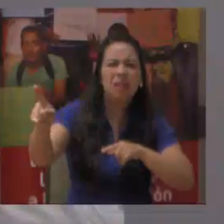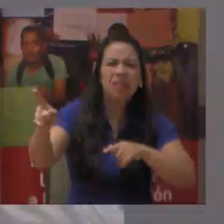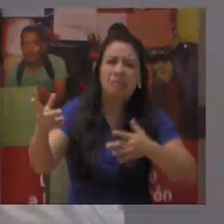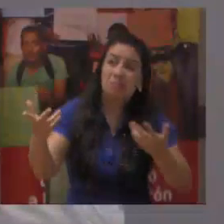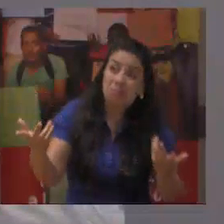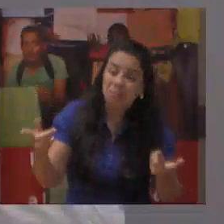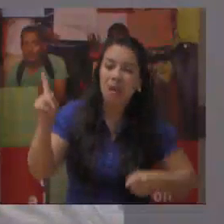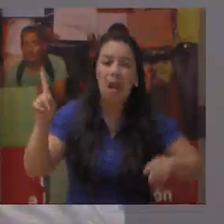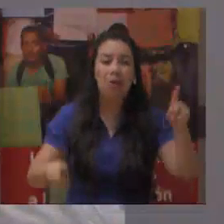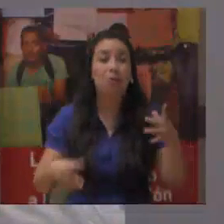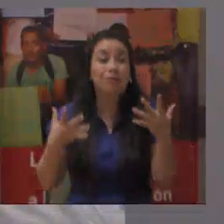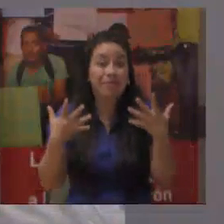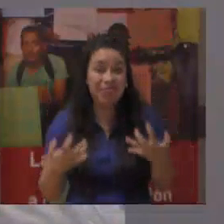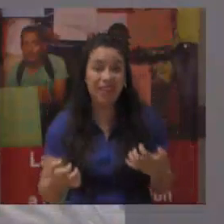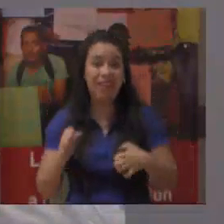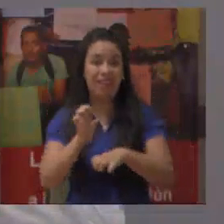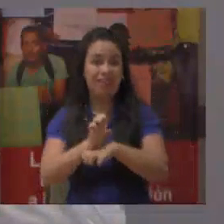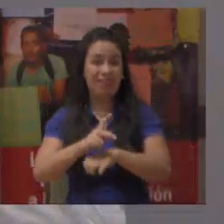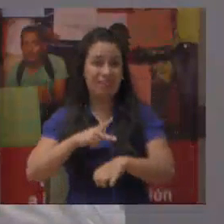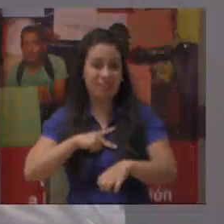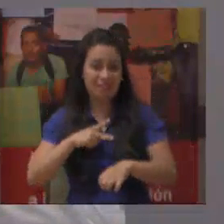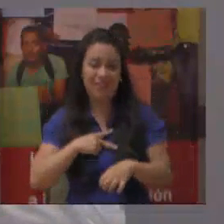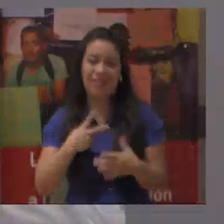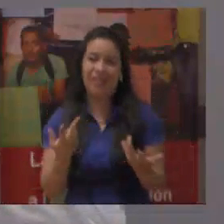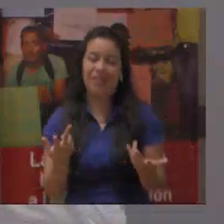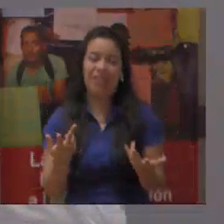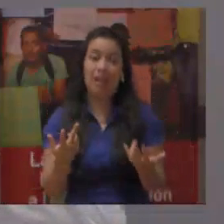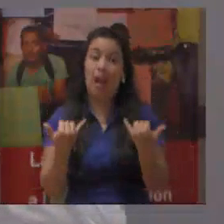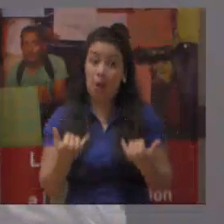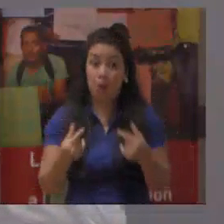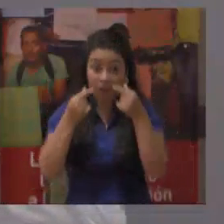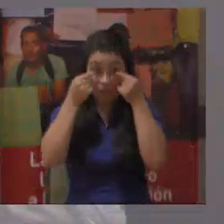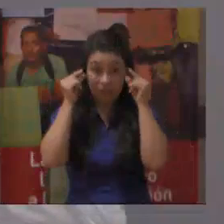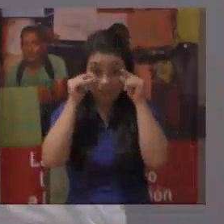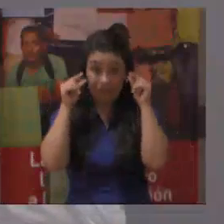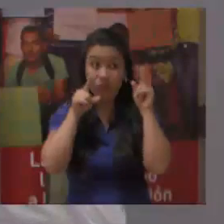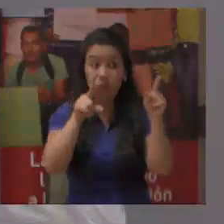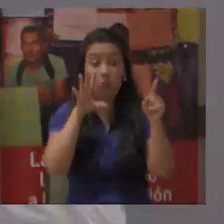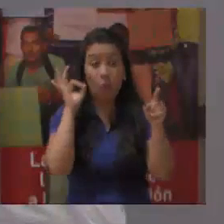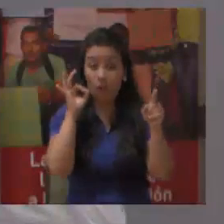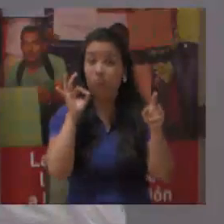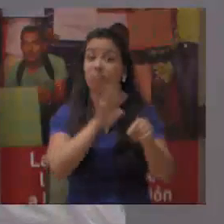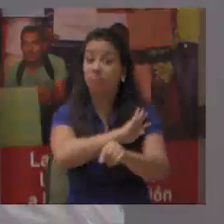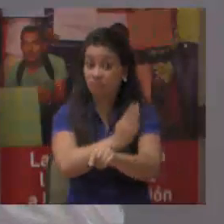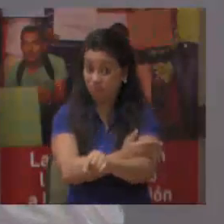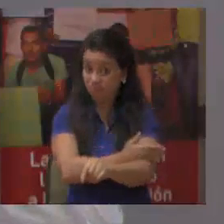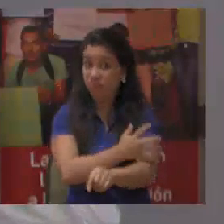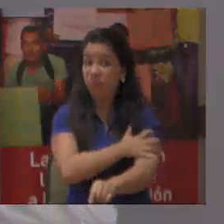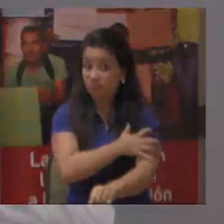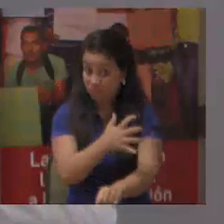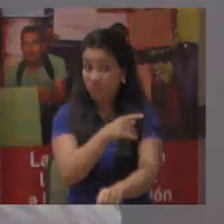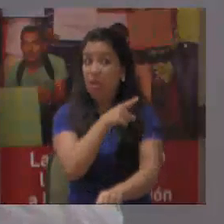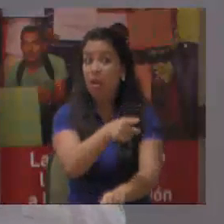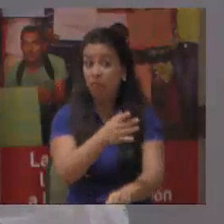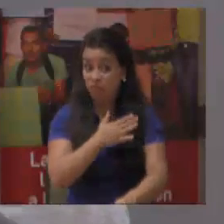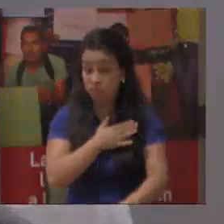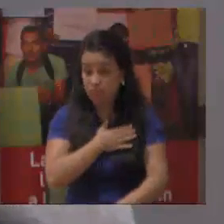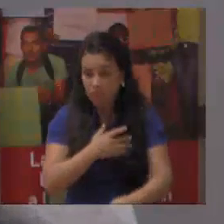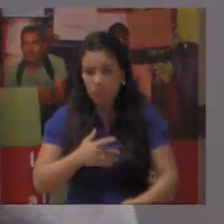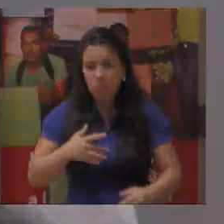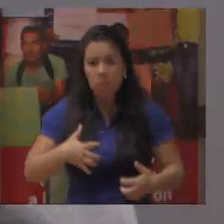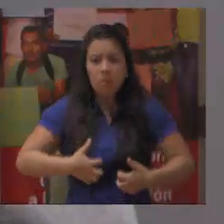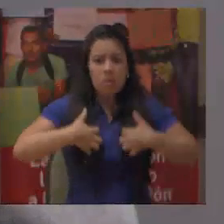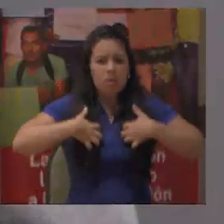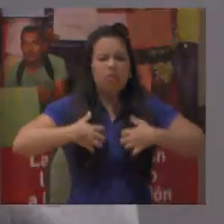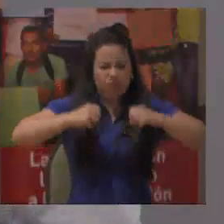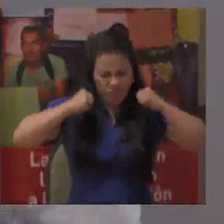pues, tan grande que ha tenido el presidente Santos, el coraje que ha tenido de iniciar y de mantenerse en este proceso, y